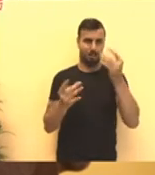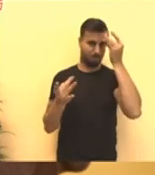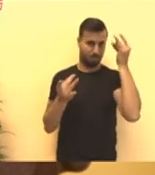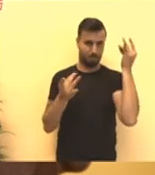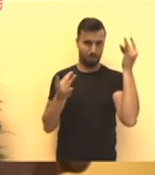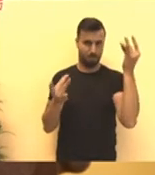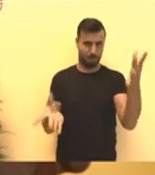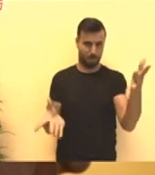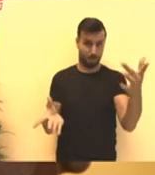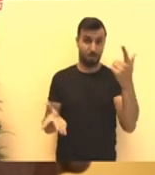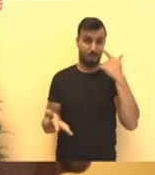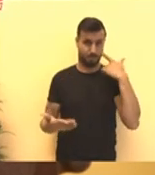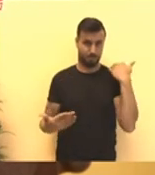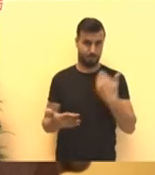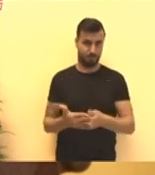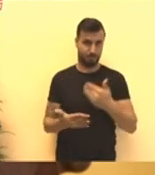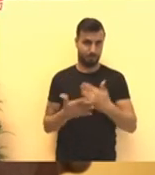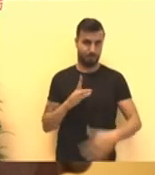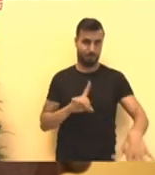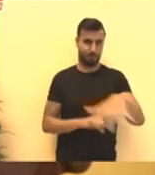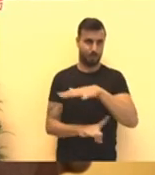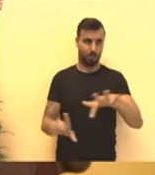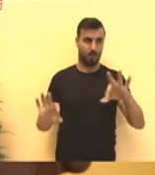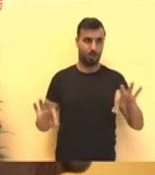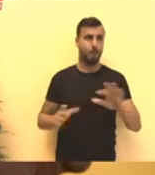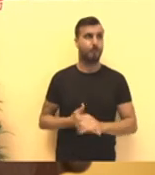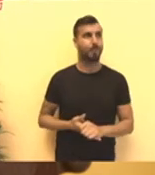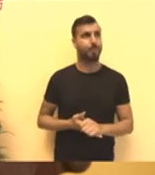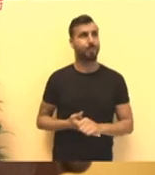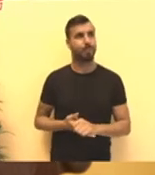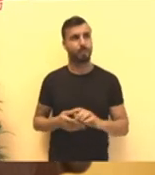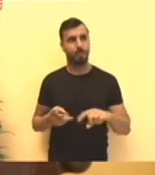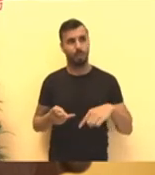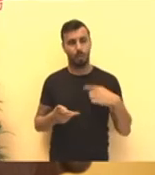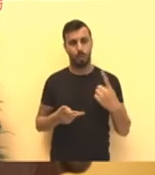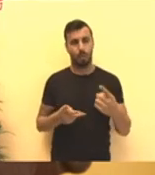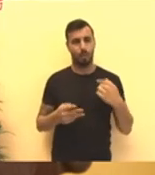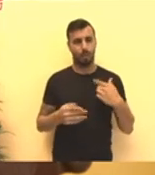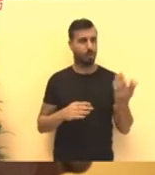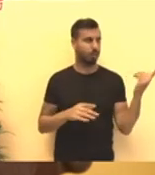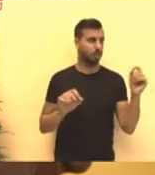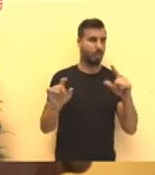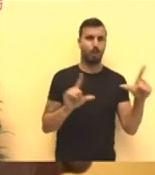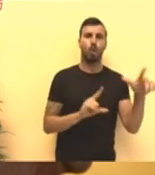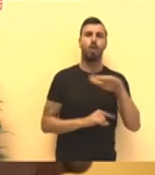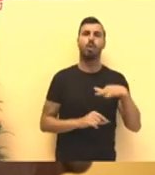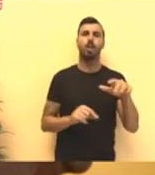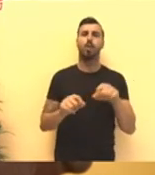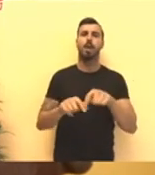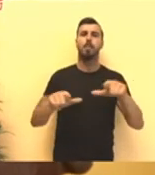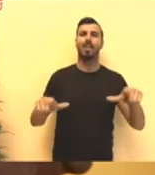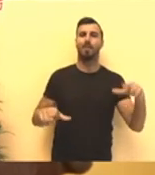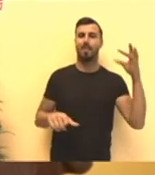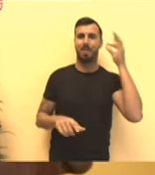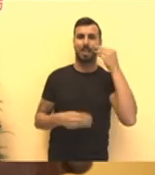Ese es el panorama que tenemos. Después, por ejemplo, aquí yo estaba en la plataforma feminista